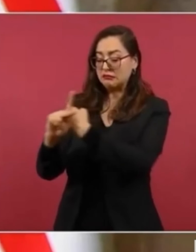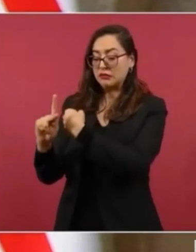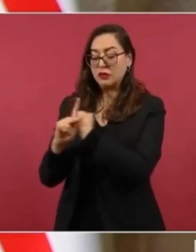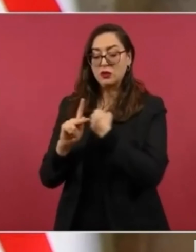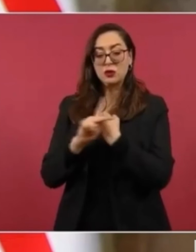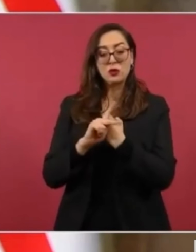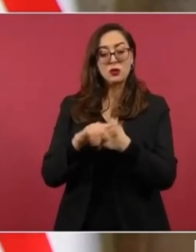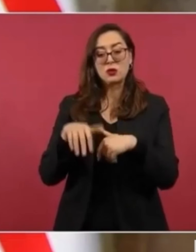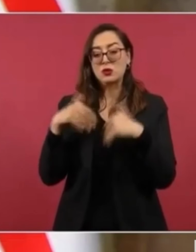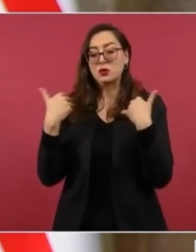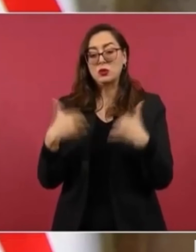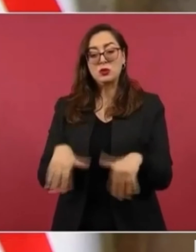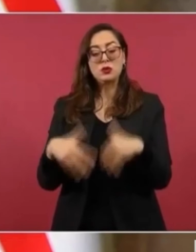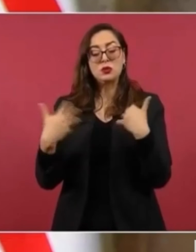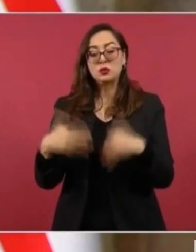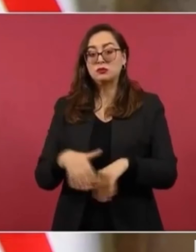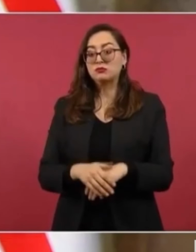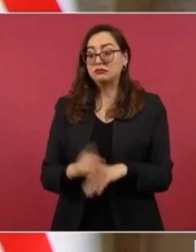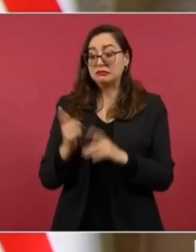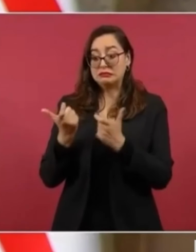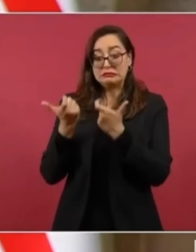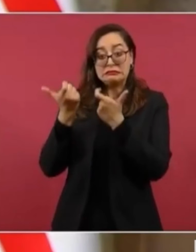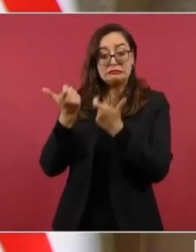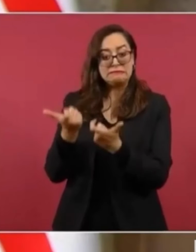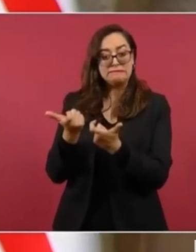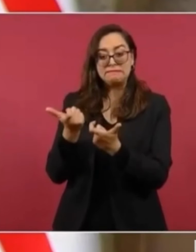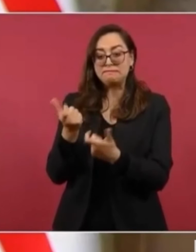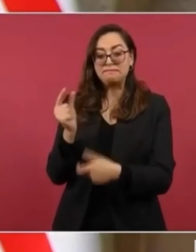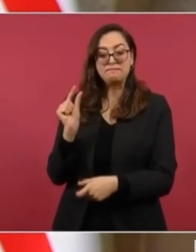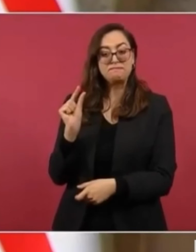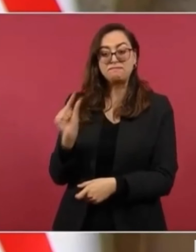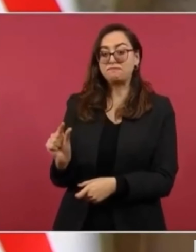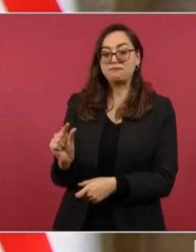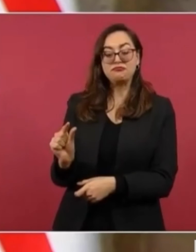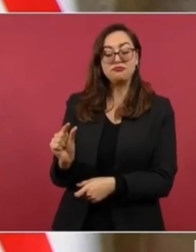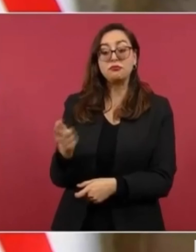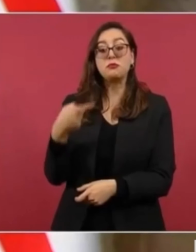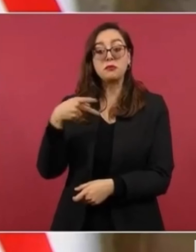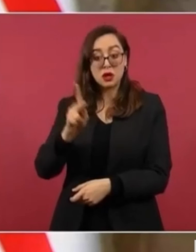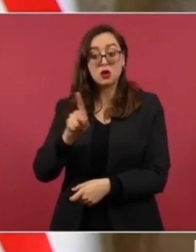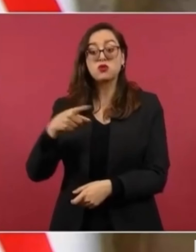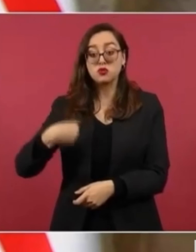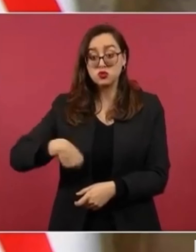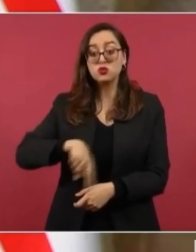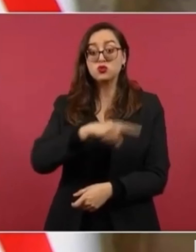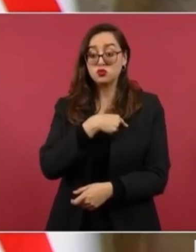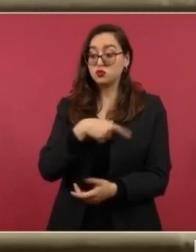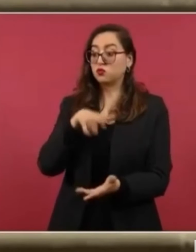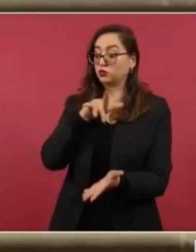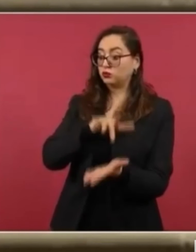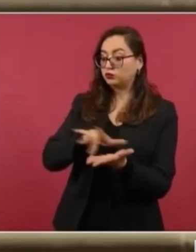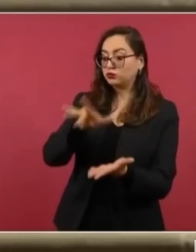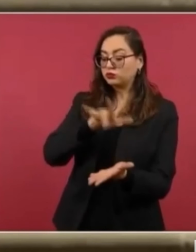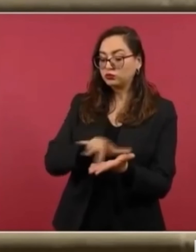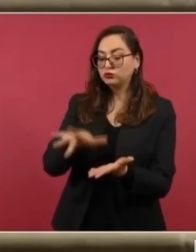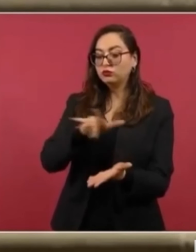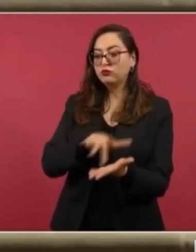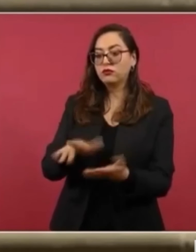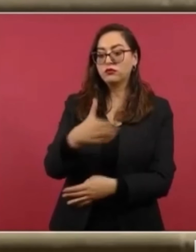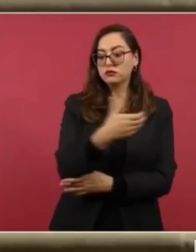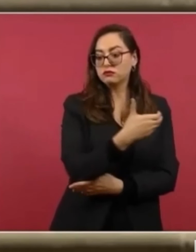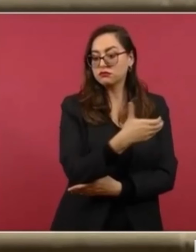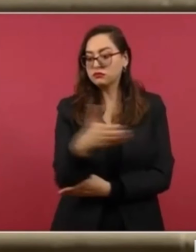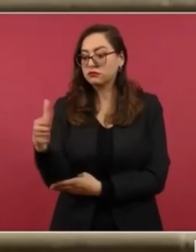Con muy pocos recursos, estamos ayudando a productores de comunidades en Honduras y El